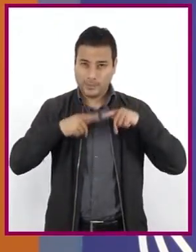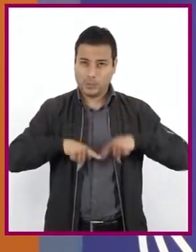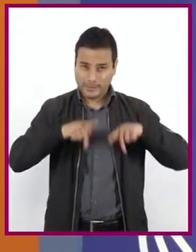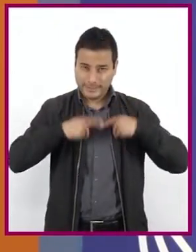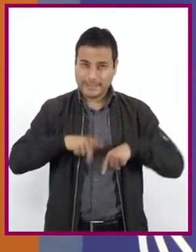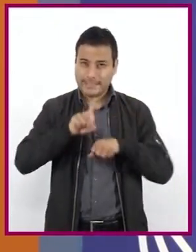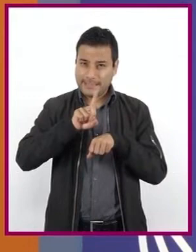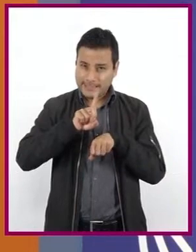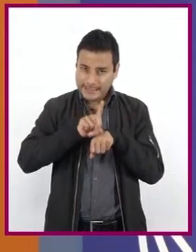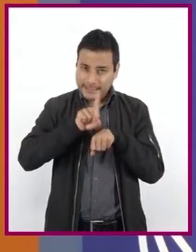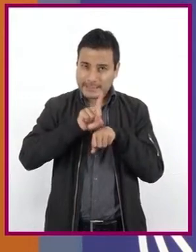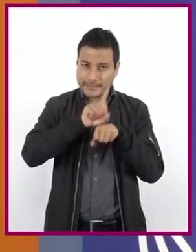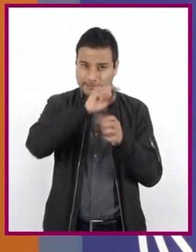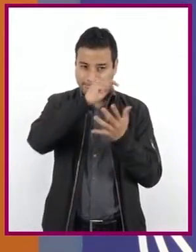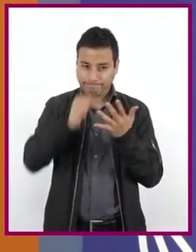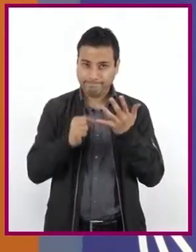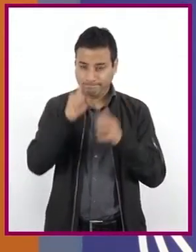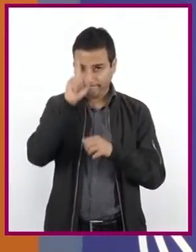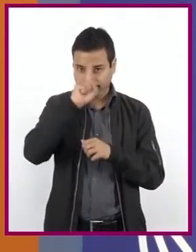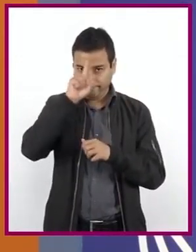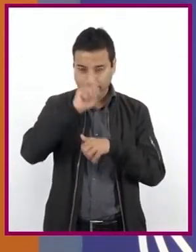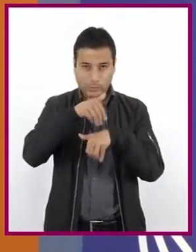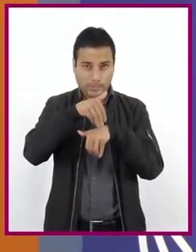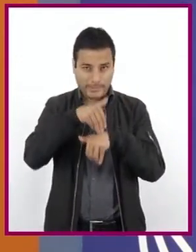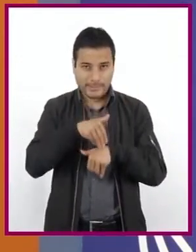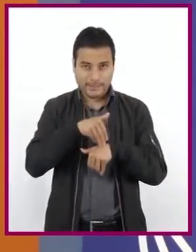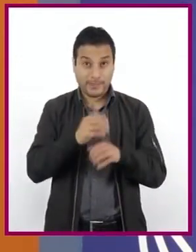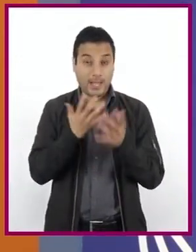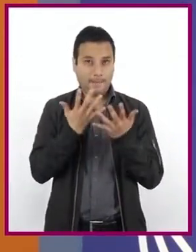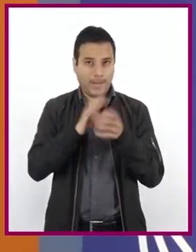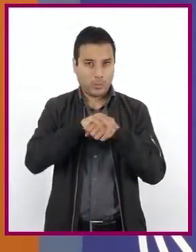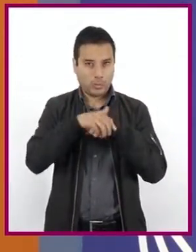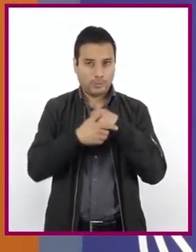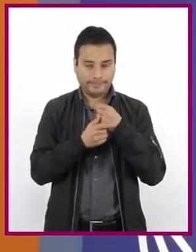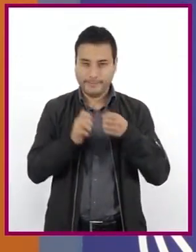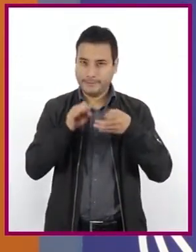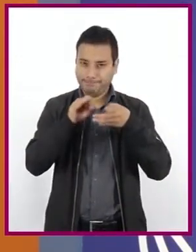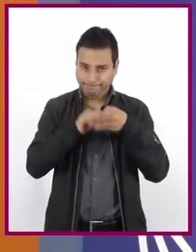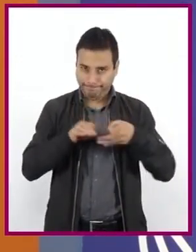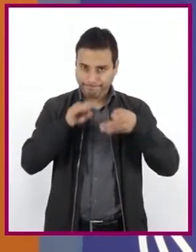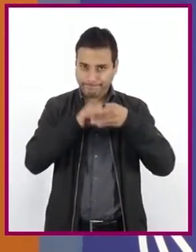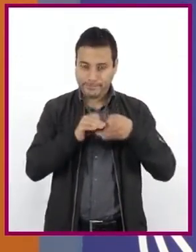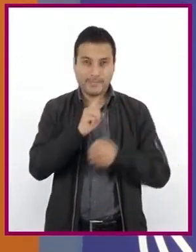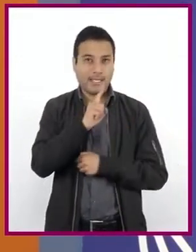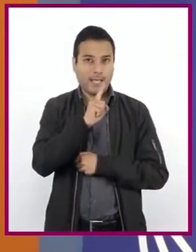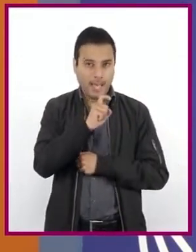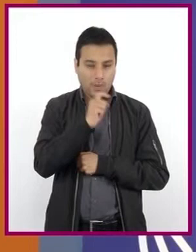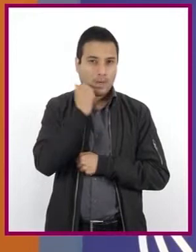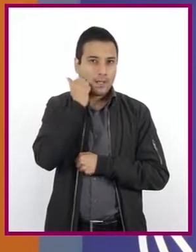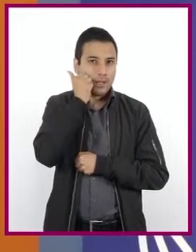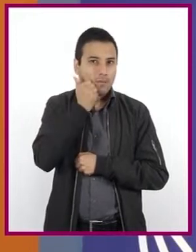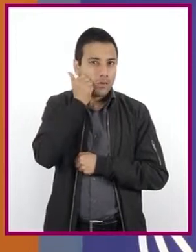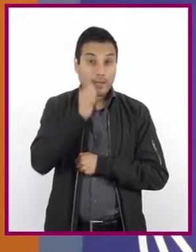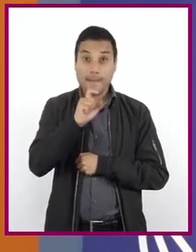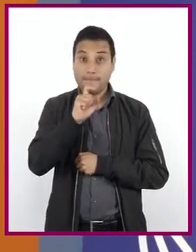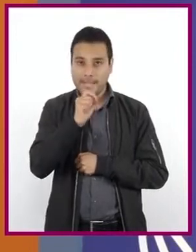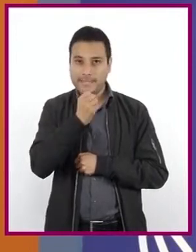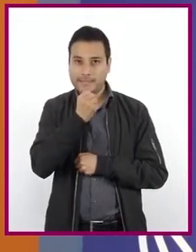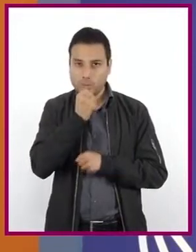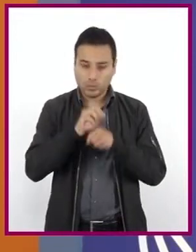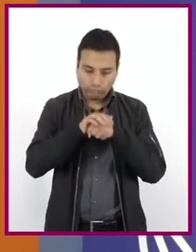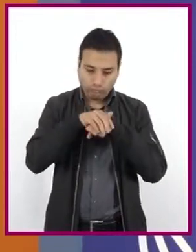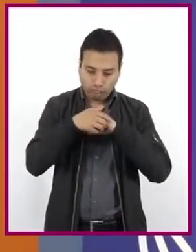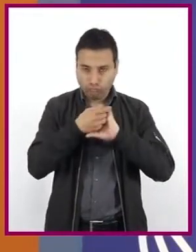las medidas sanitarias, como el constante lavado de manos con agua y jabón por 20 segundos. Si